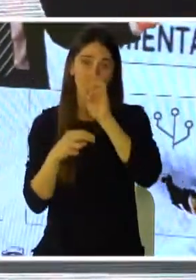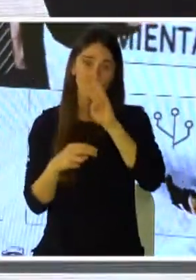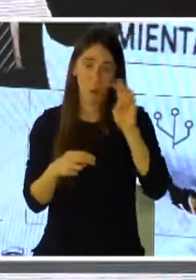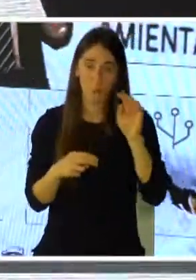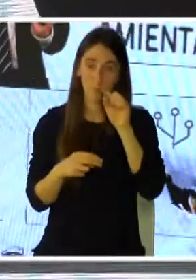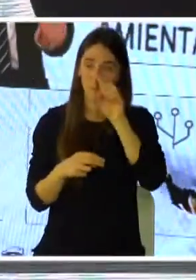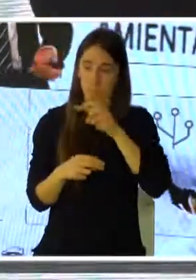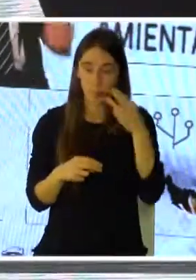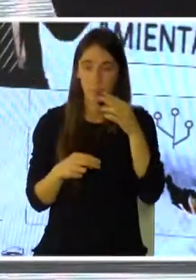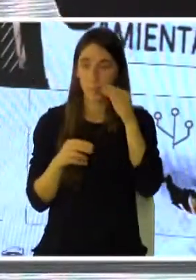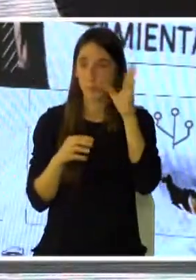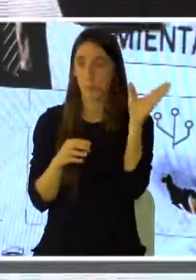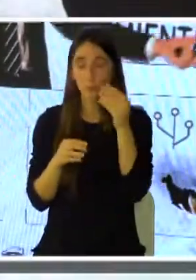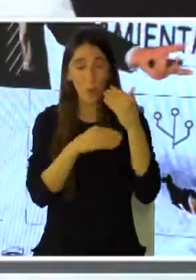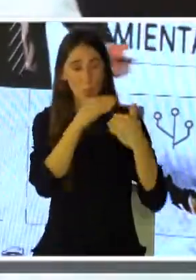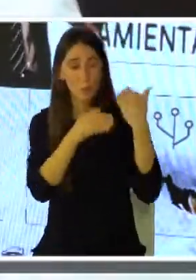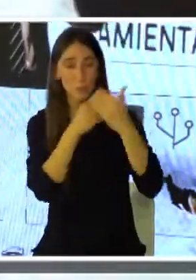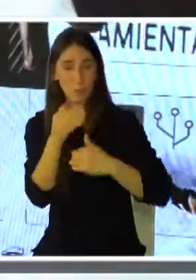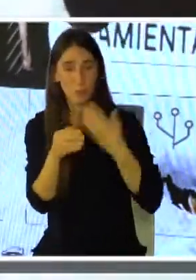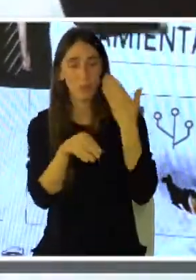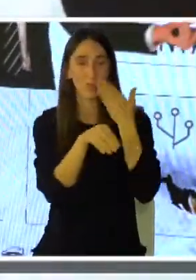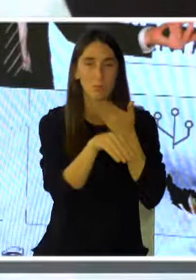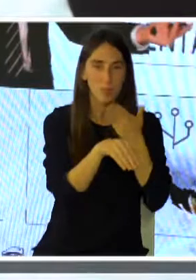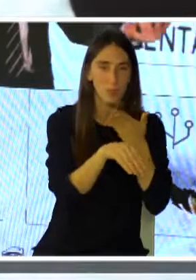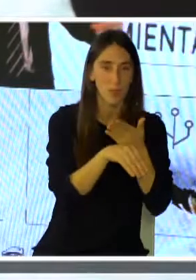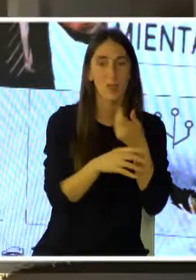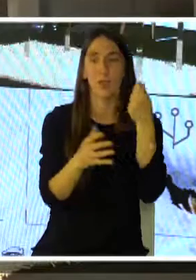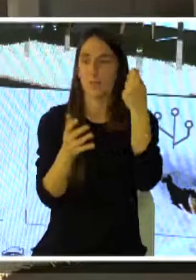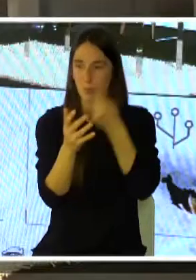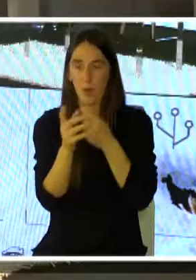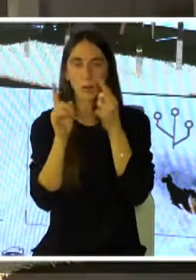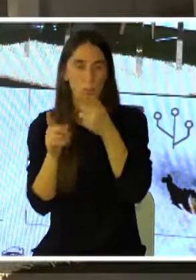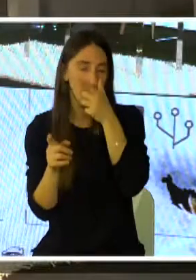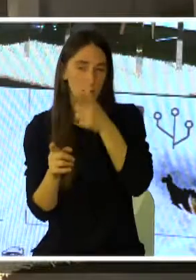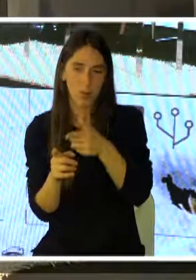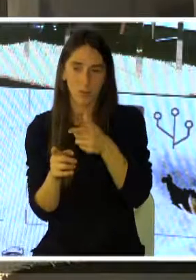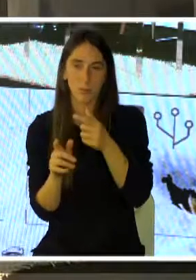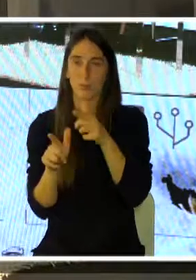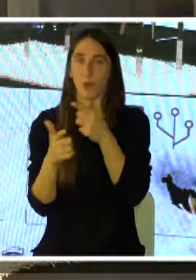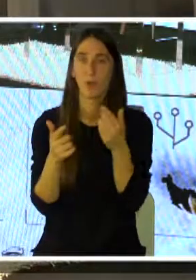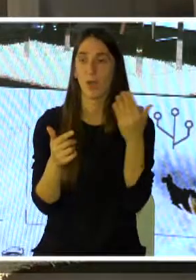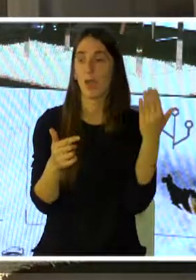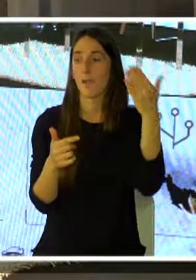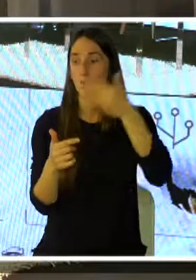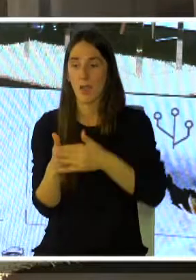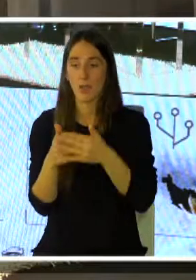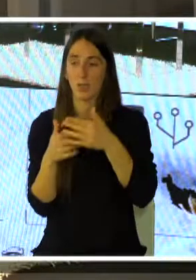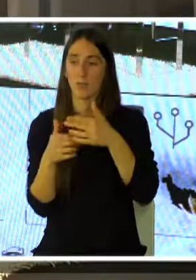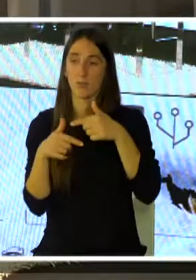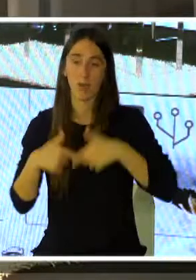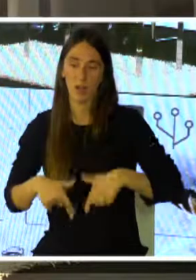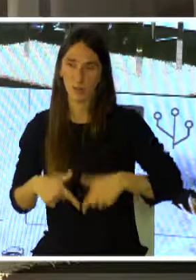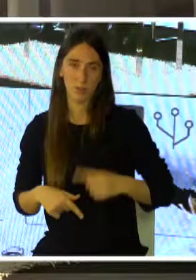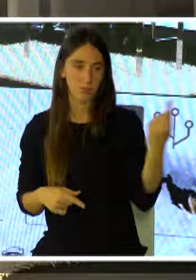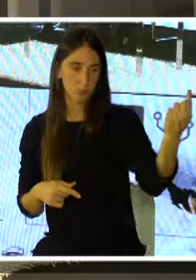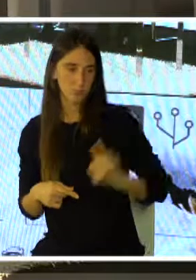todo el proceso. Es decir, se hace la solicitud, se hace hasta el pago directamente, la persona no tiene que acercarse a la